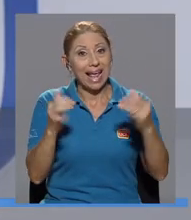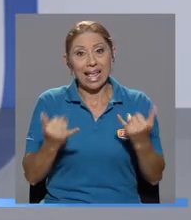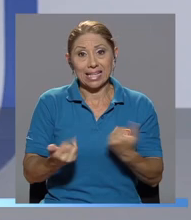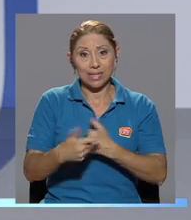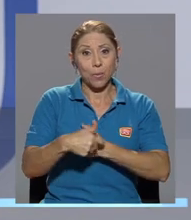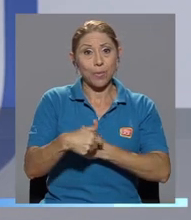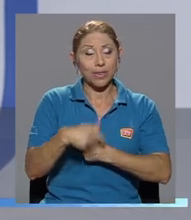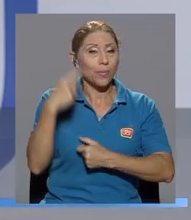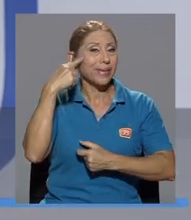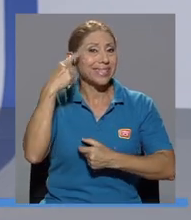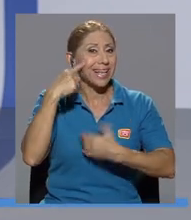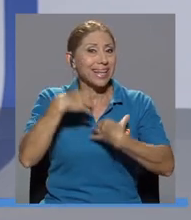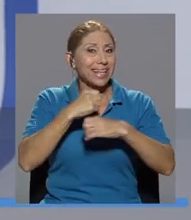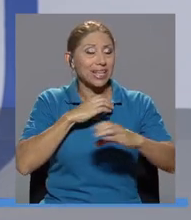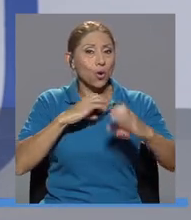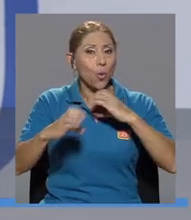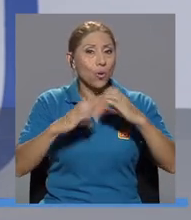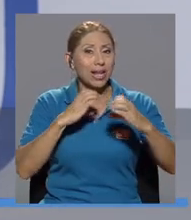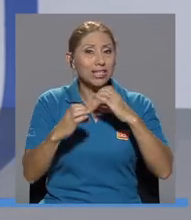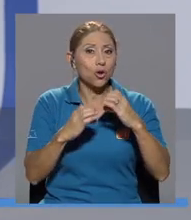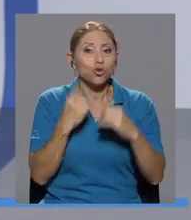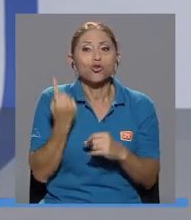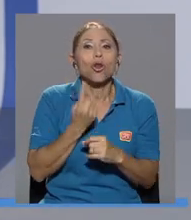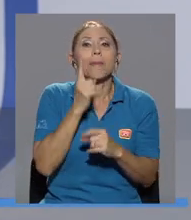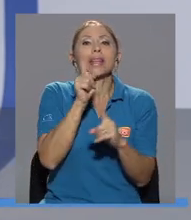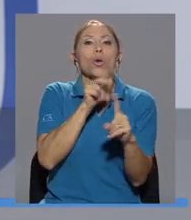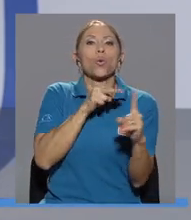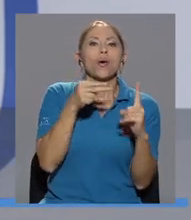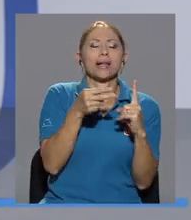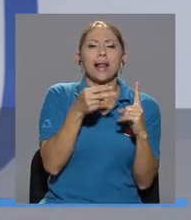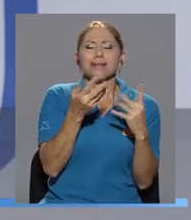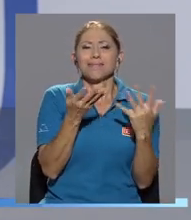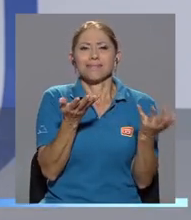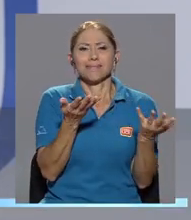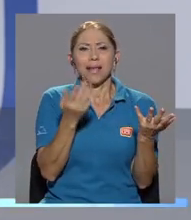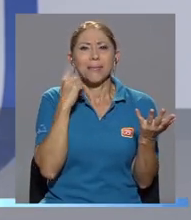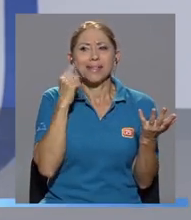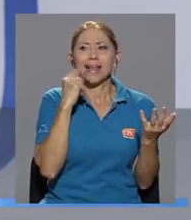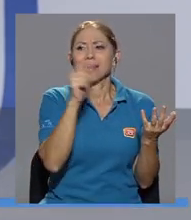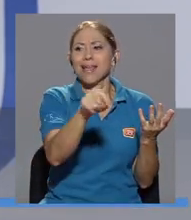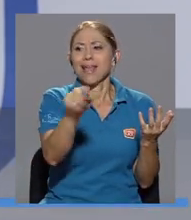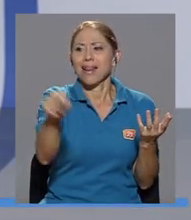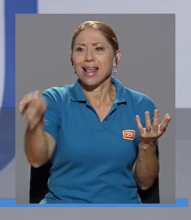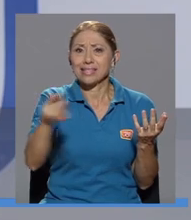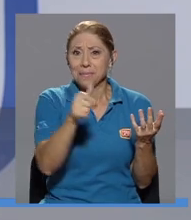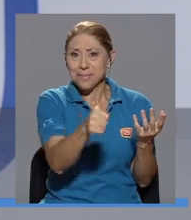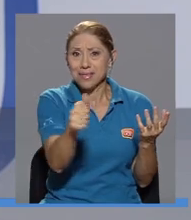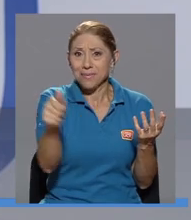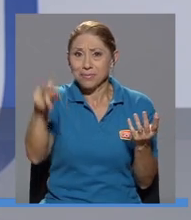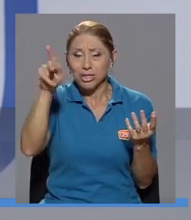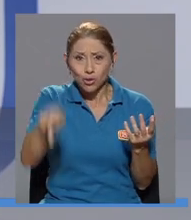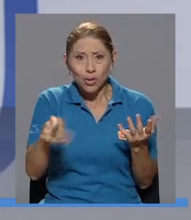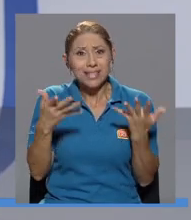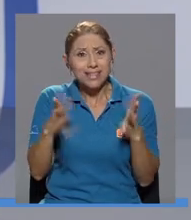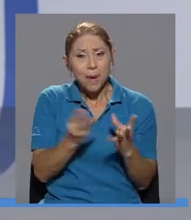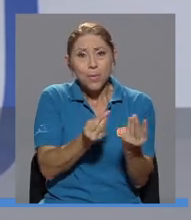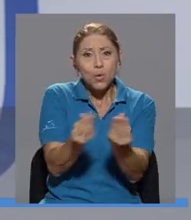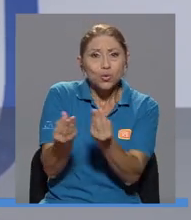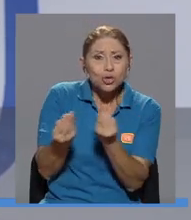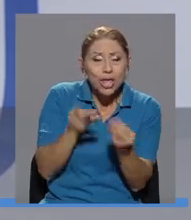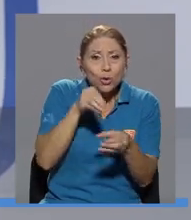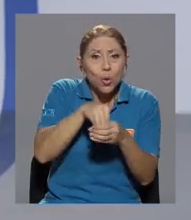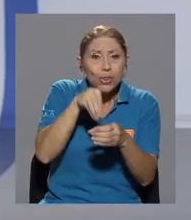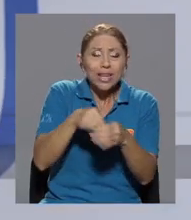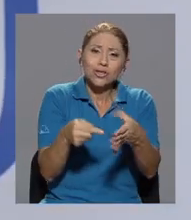pensar en hacer comunicación desde un solo canal sin pensar digamos en que las audiencias se están produciendo contenidos están demandando contenidos